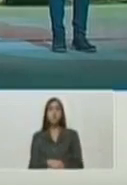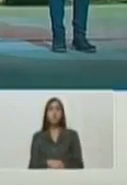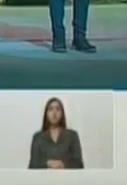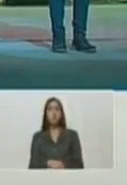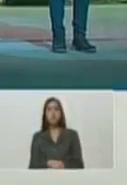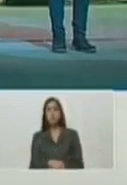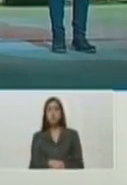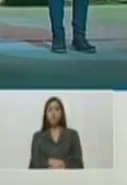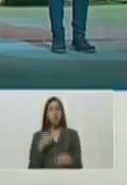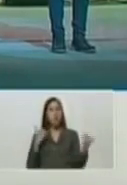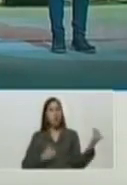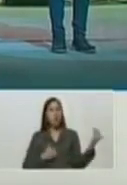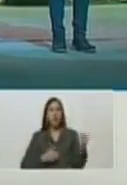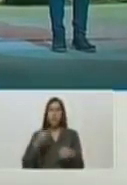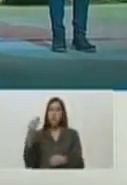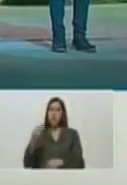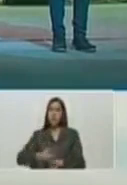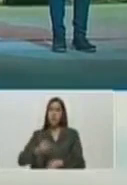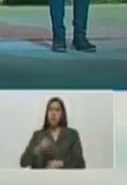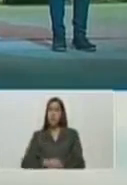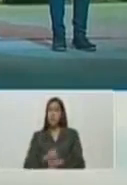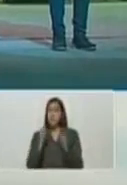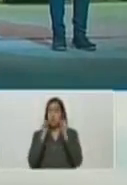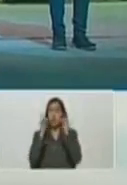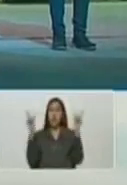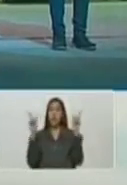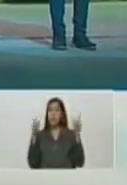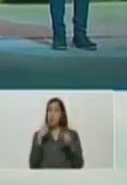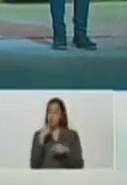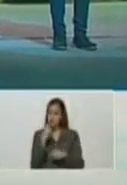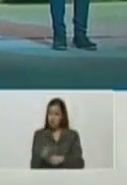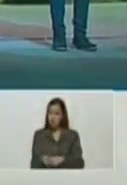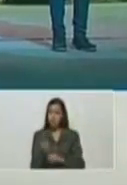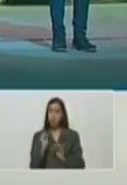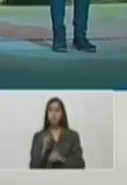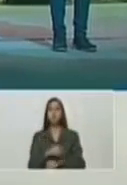Ali siempre, mira, era impresionante, yo les puedo decir.